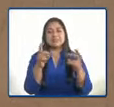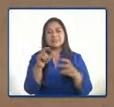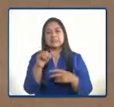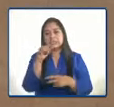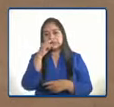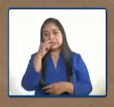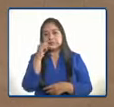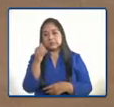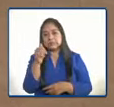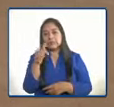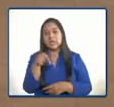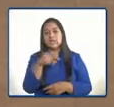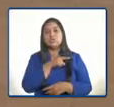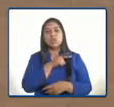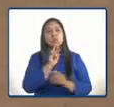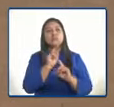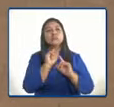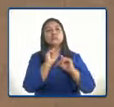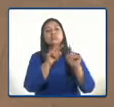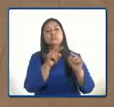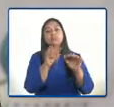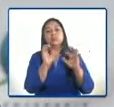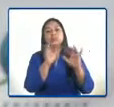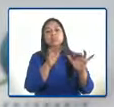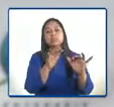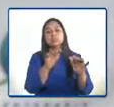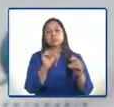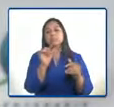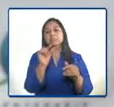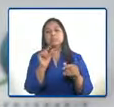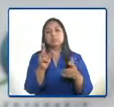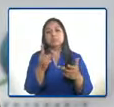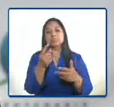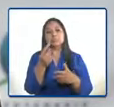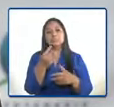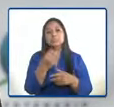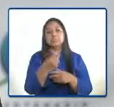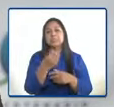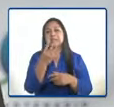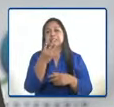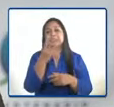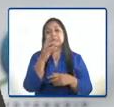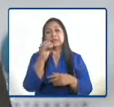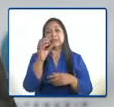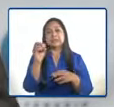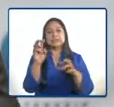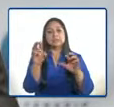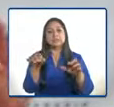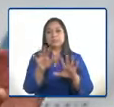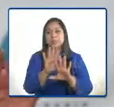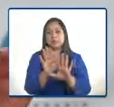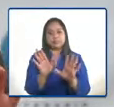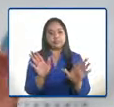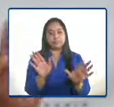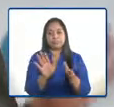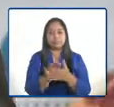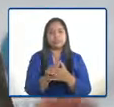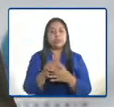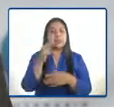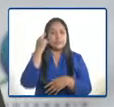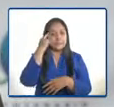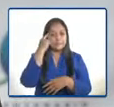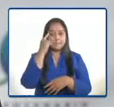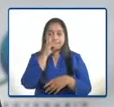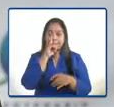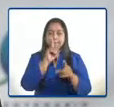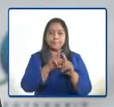por el aforo que existe en el área de migración de no más de 300 personas. Entonces, pensando en eso,